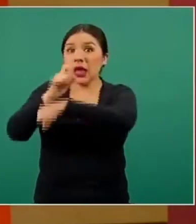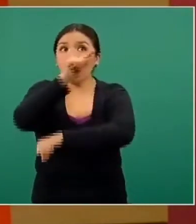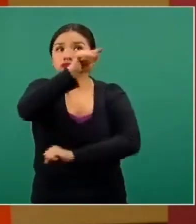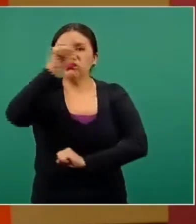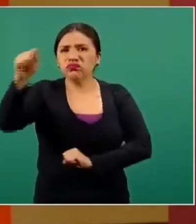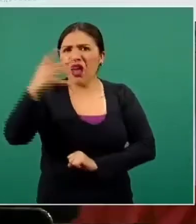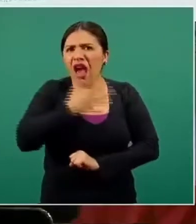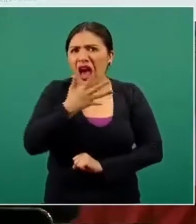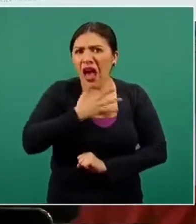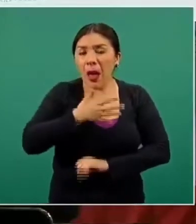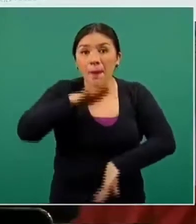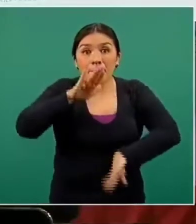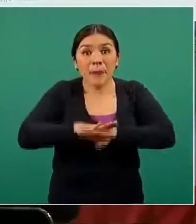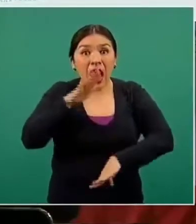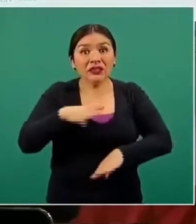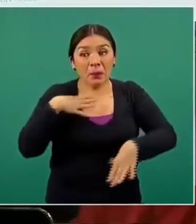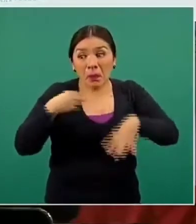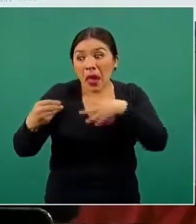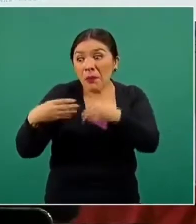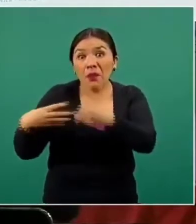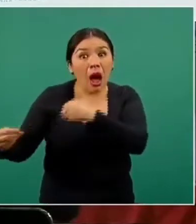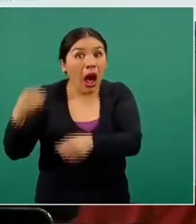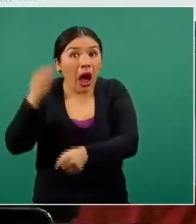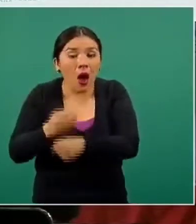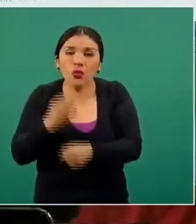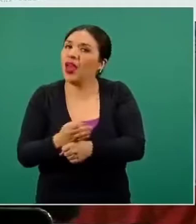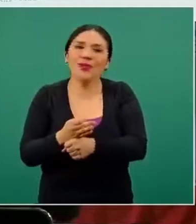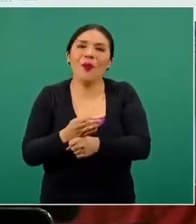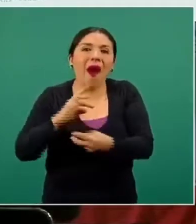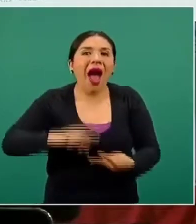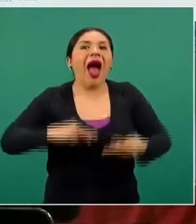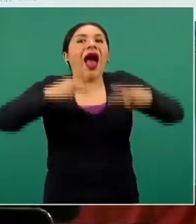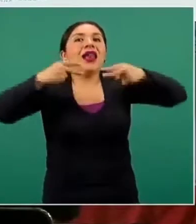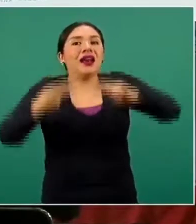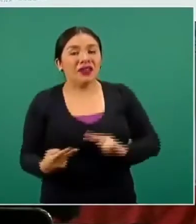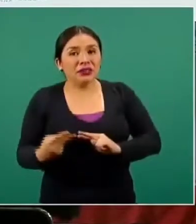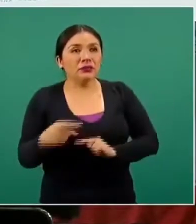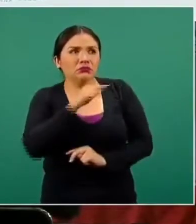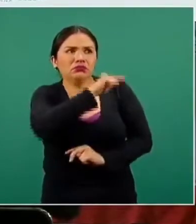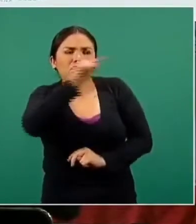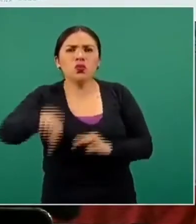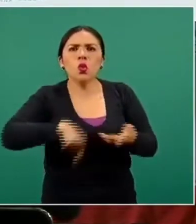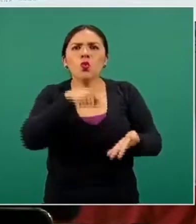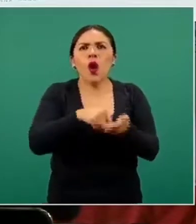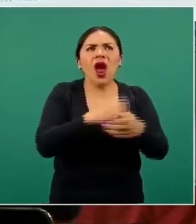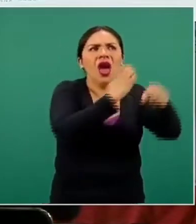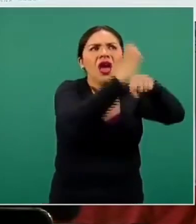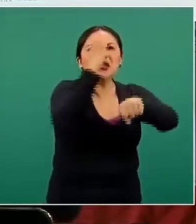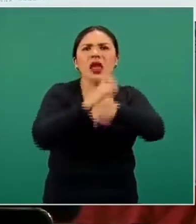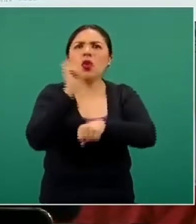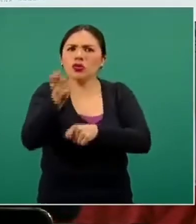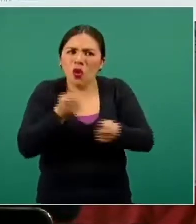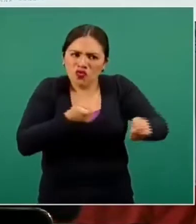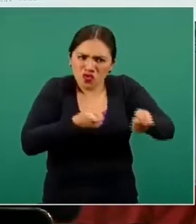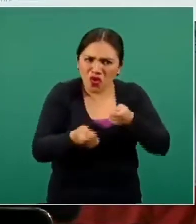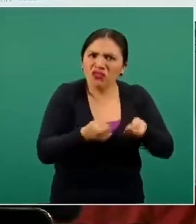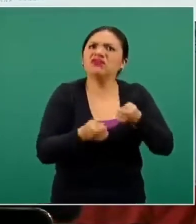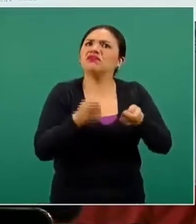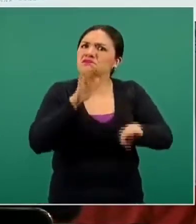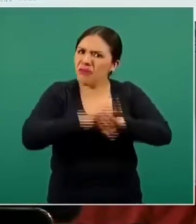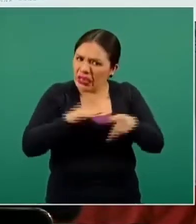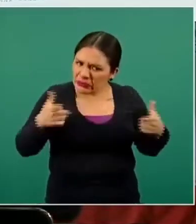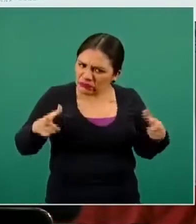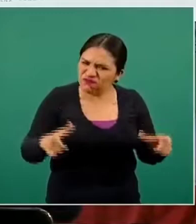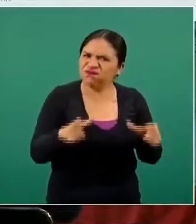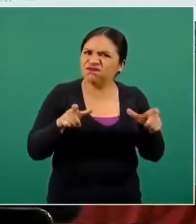que están en mayor actividad epidémica, sino al contrario, aquellas que se encuentran en un control epidémico más estable